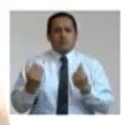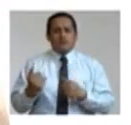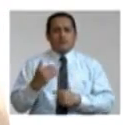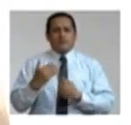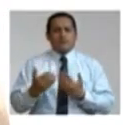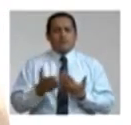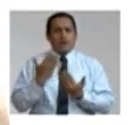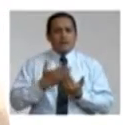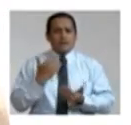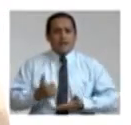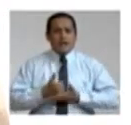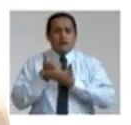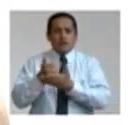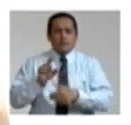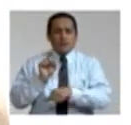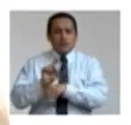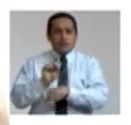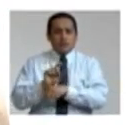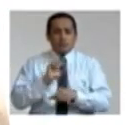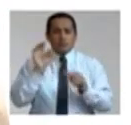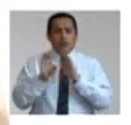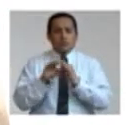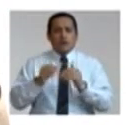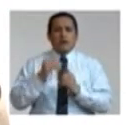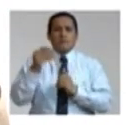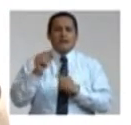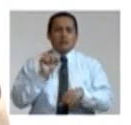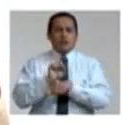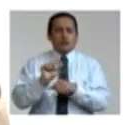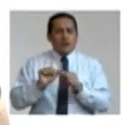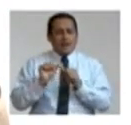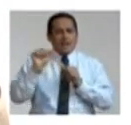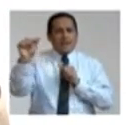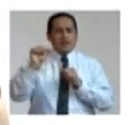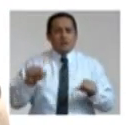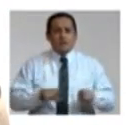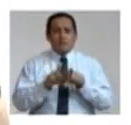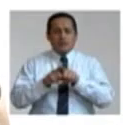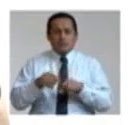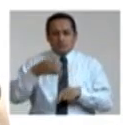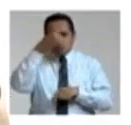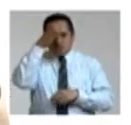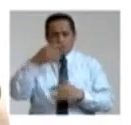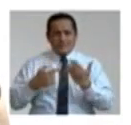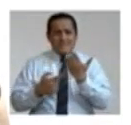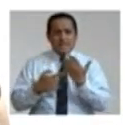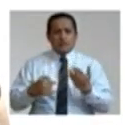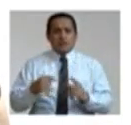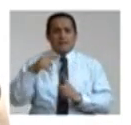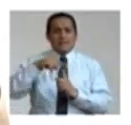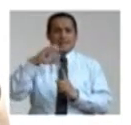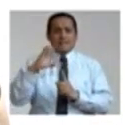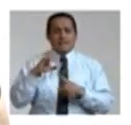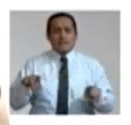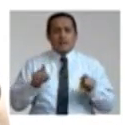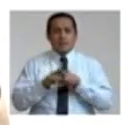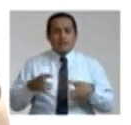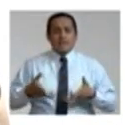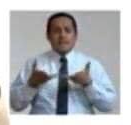suerte de mayores facilidades para la educación, ¿no? Básicamente educación a distancia o educación técnica, en la cual el tribunal sí